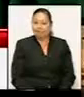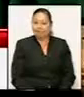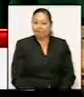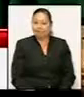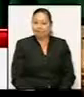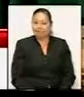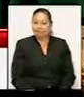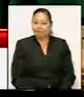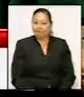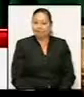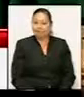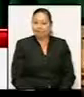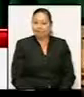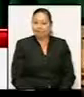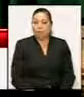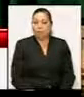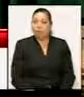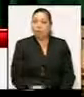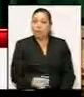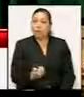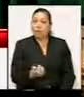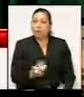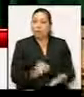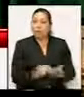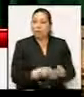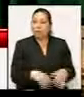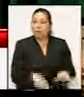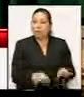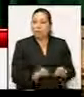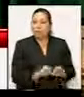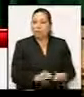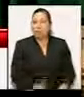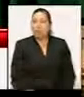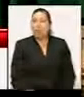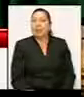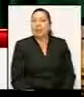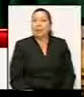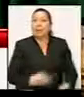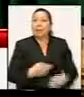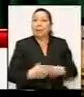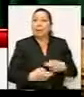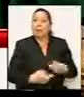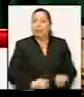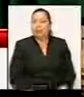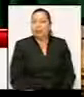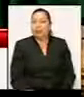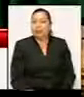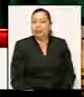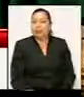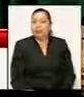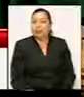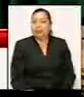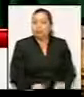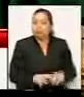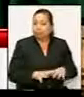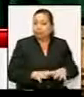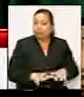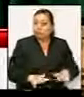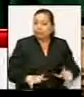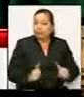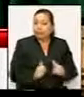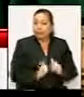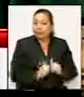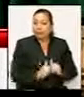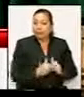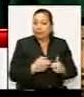favor. Otro aspecto muy importante para elevar los niveles de productividad es la extensión, el